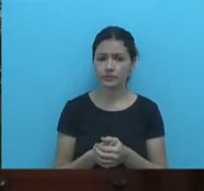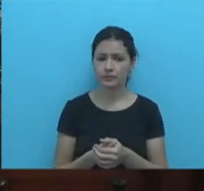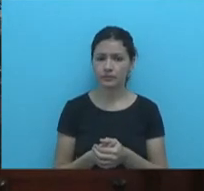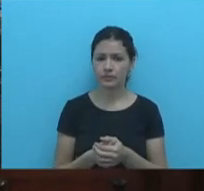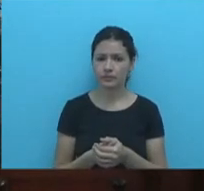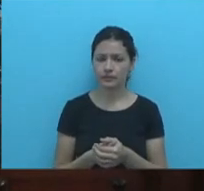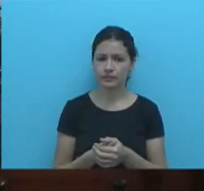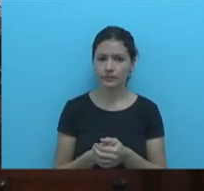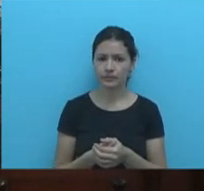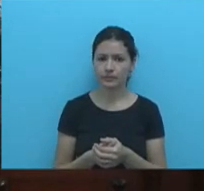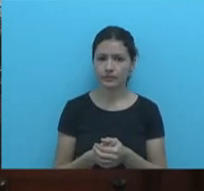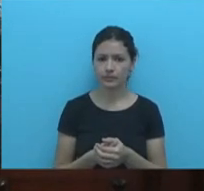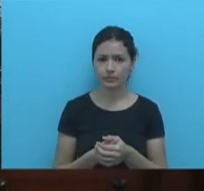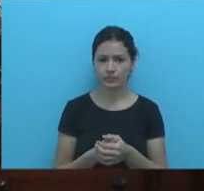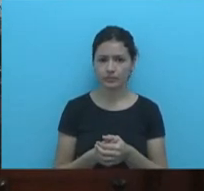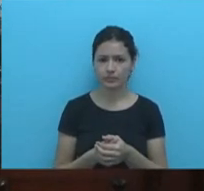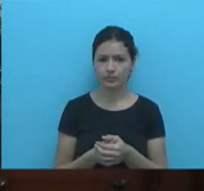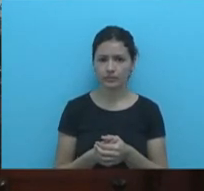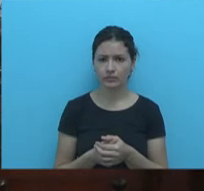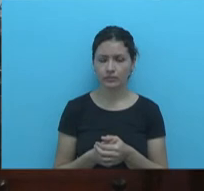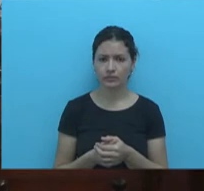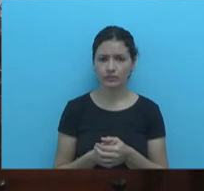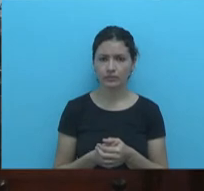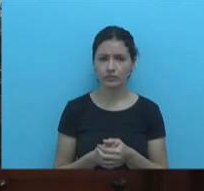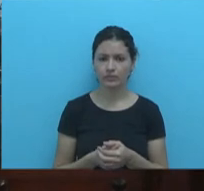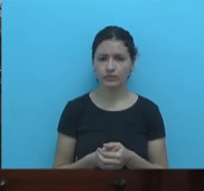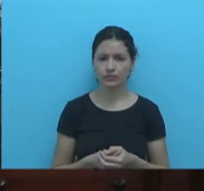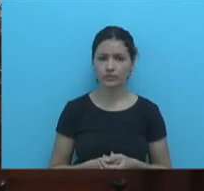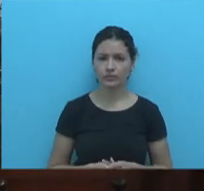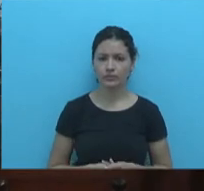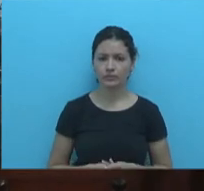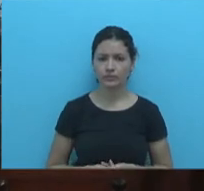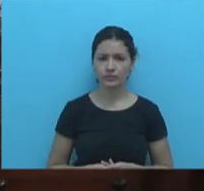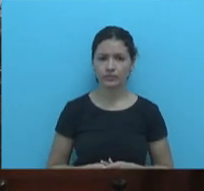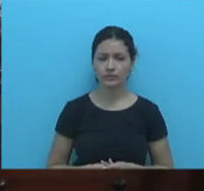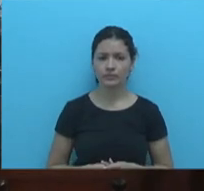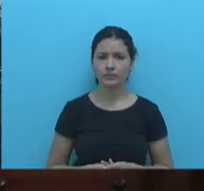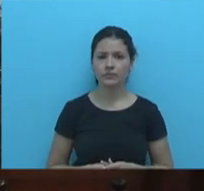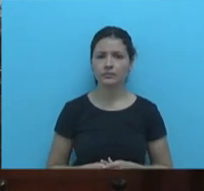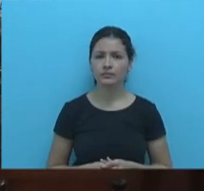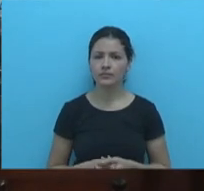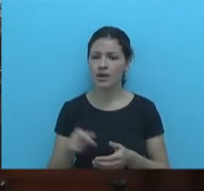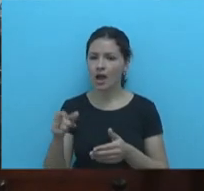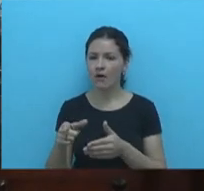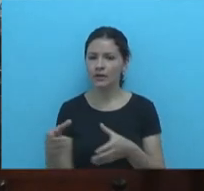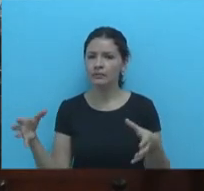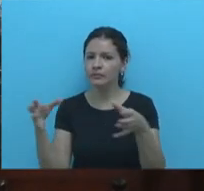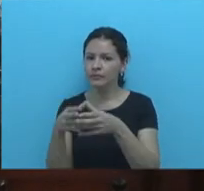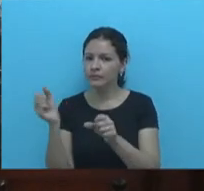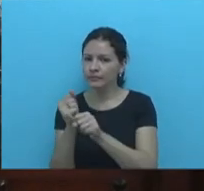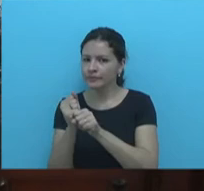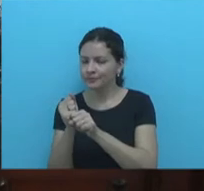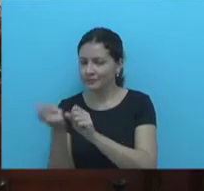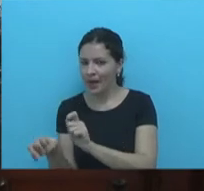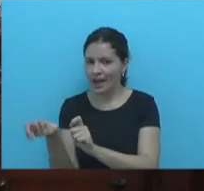para tratar de llegar a un objetivo en común, que es obtener la ley, vamos a salir de comisión, vamos a votar y